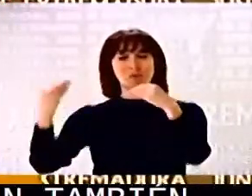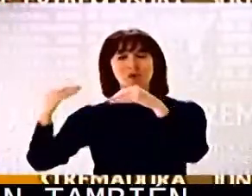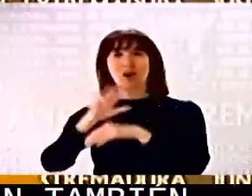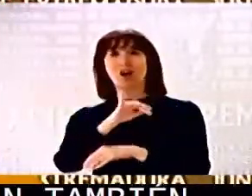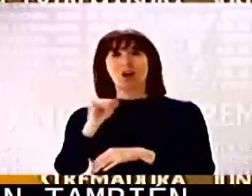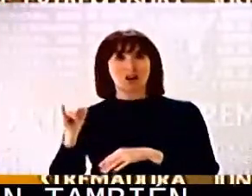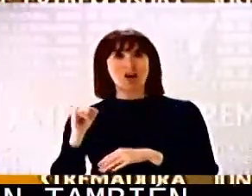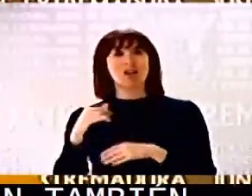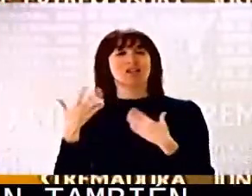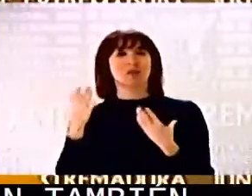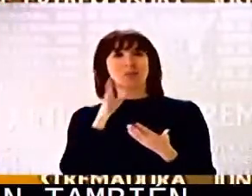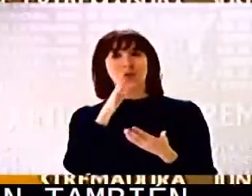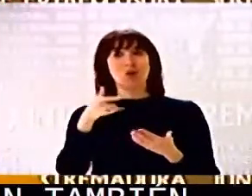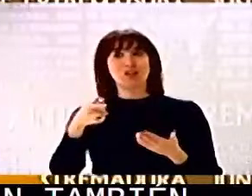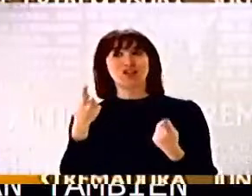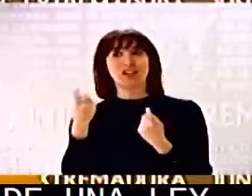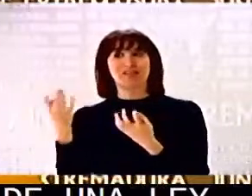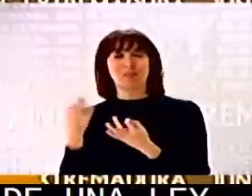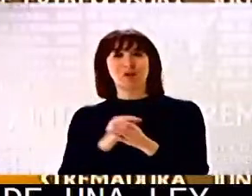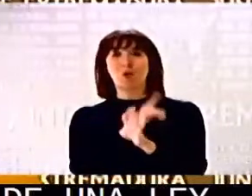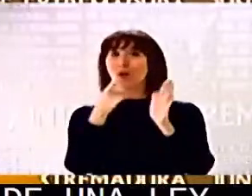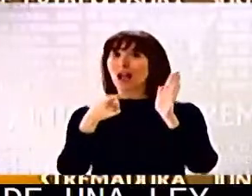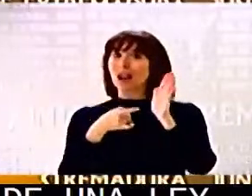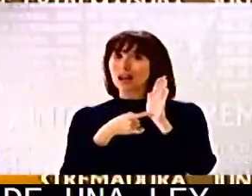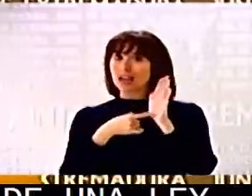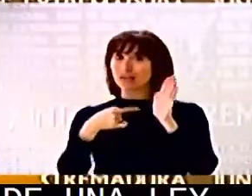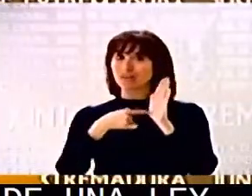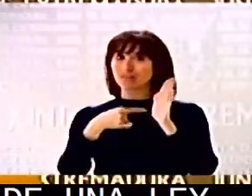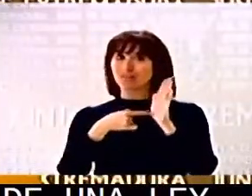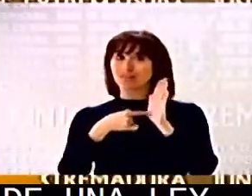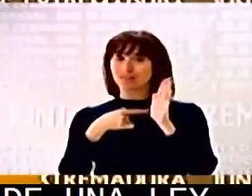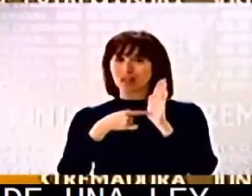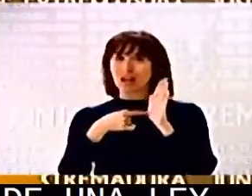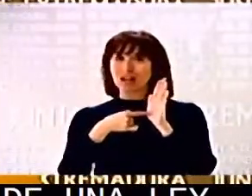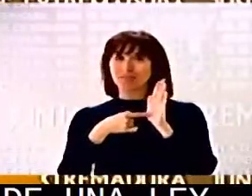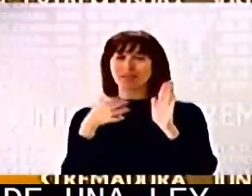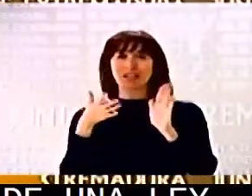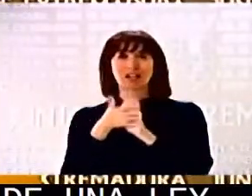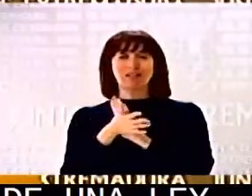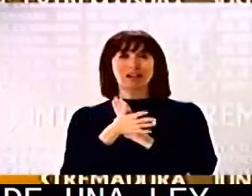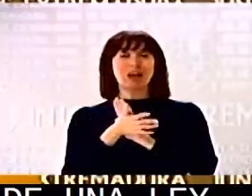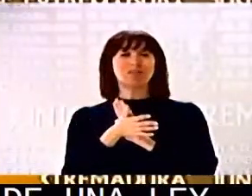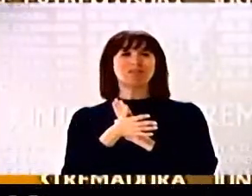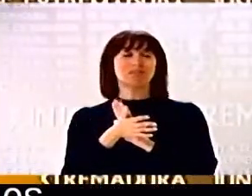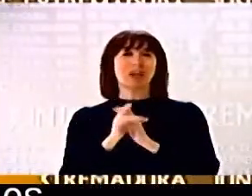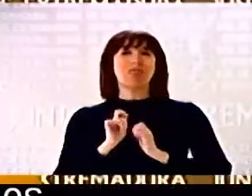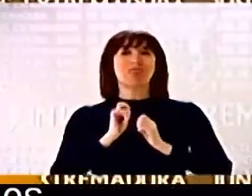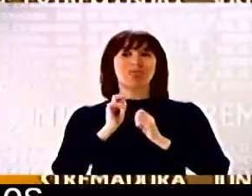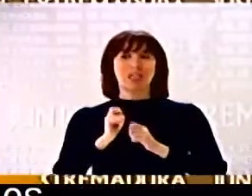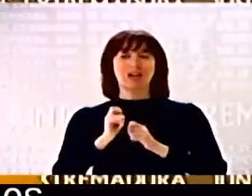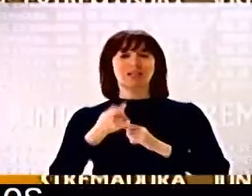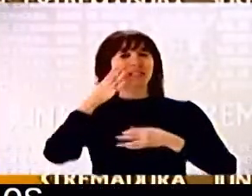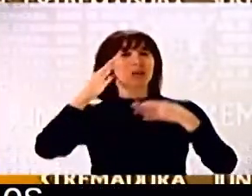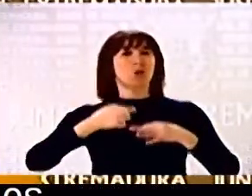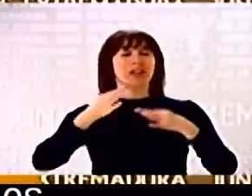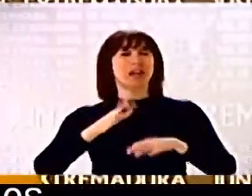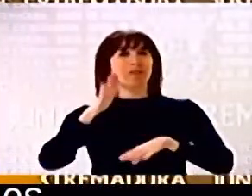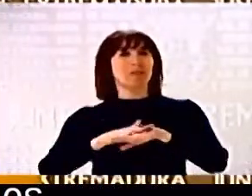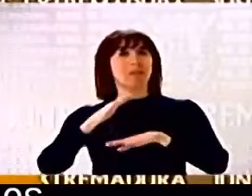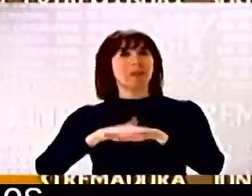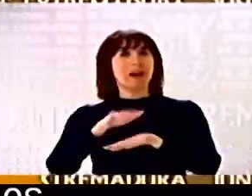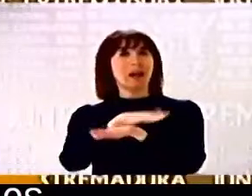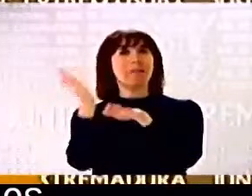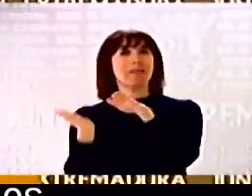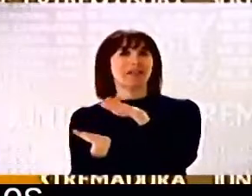Por eso, dotarnos de una ley como esta, garantista para los procedimientos de un expediente de esta